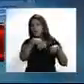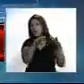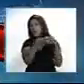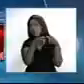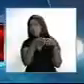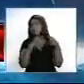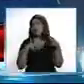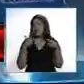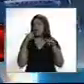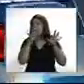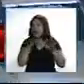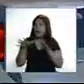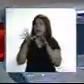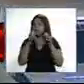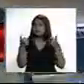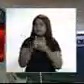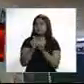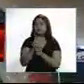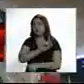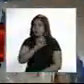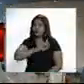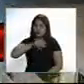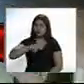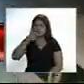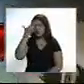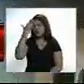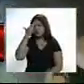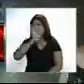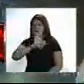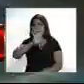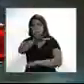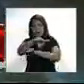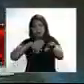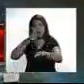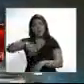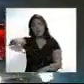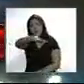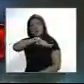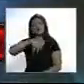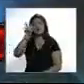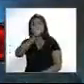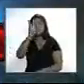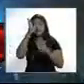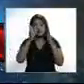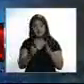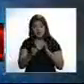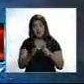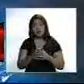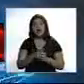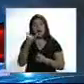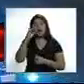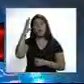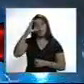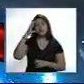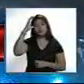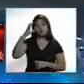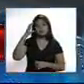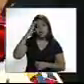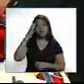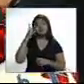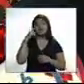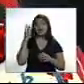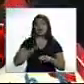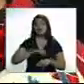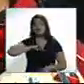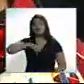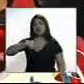para generar desestabilización. Nosotros sabemos que la mayoría del pueblo venezolano tiene la conciencia plena de lo que está en juego y